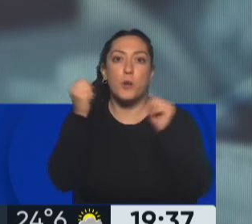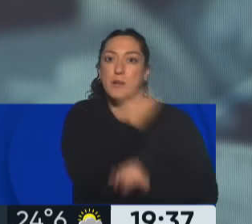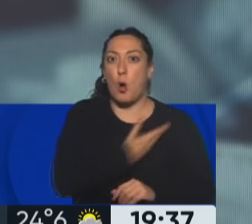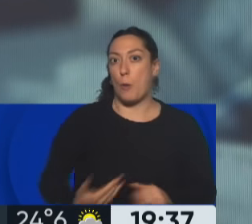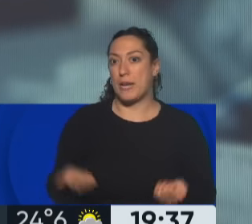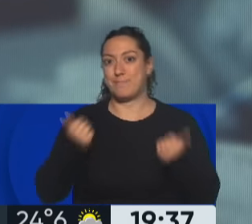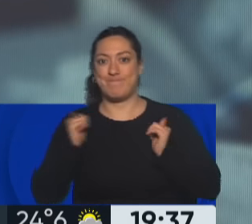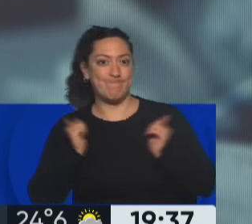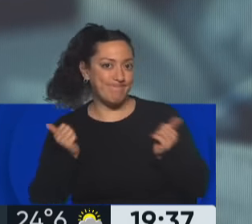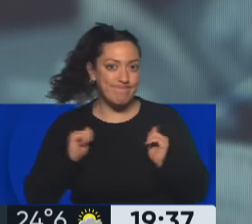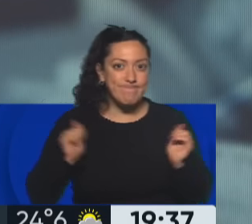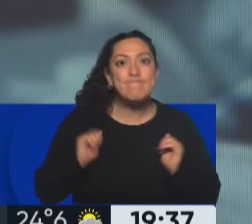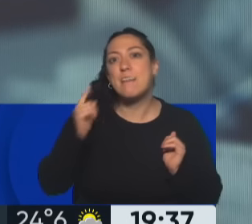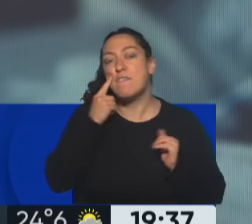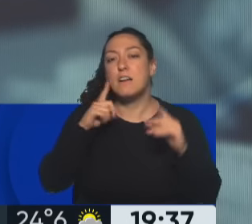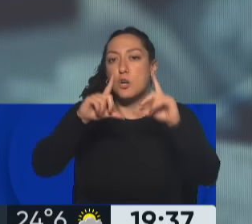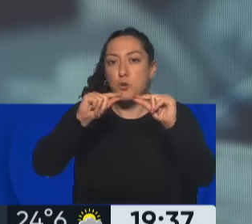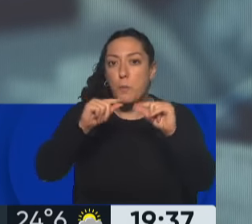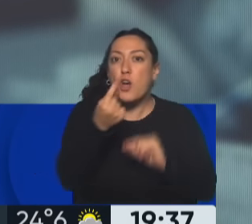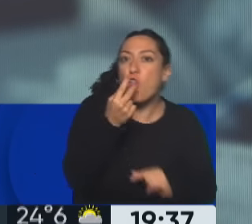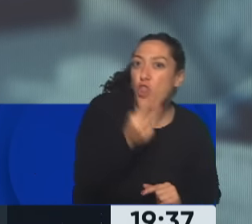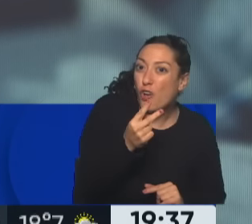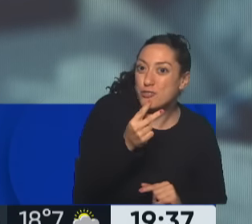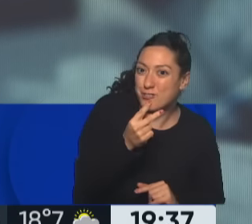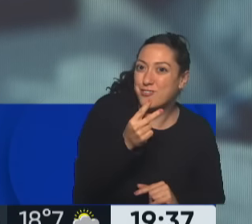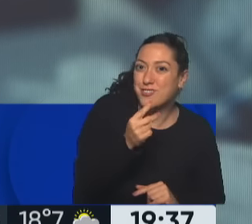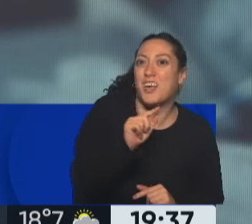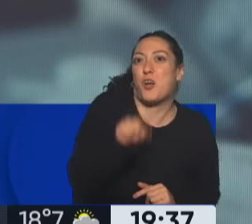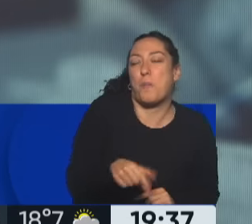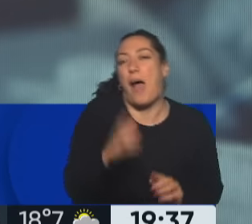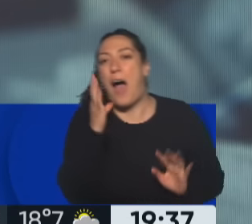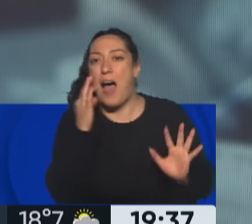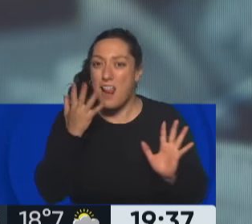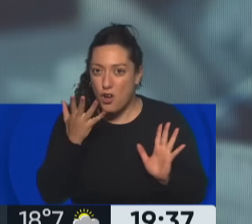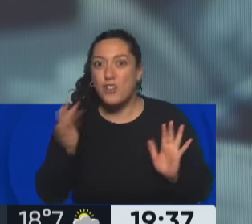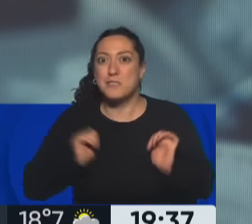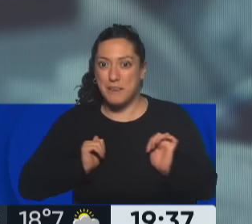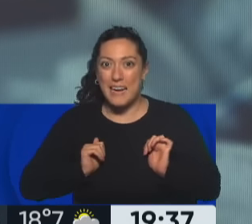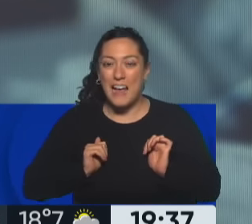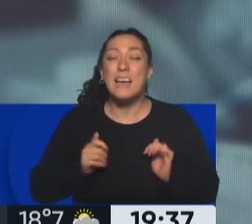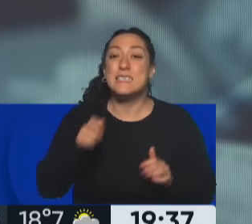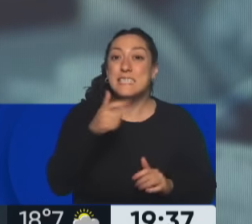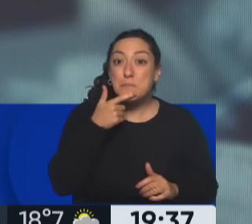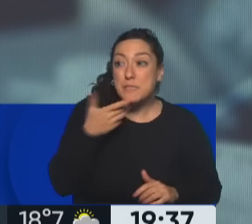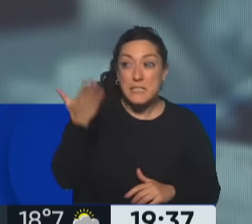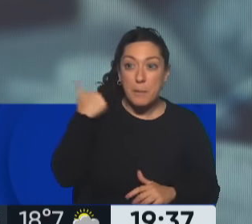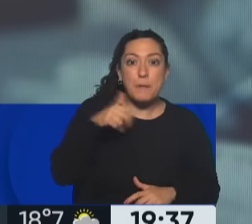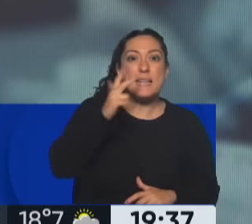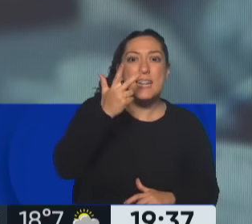que este indicador comience con un 2 adelante. Recordemos que en el mes de septiembre la inflación había sido